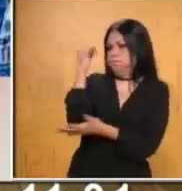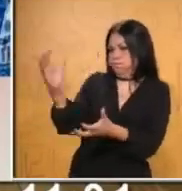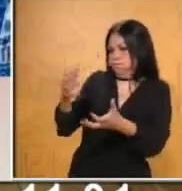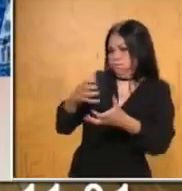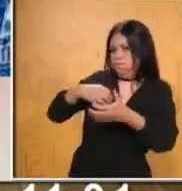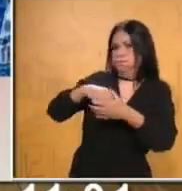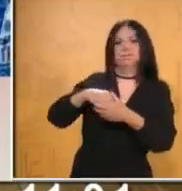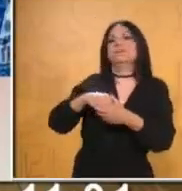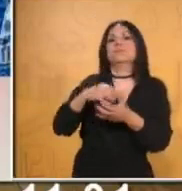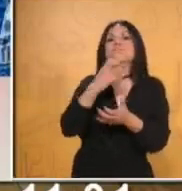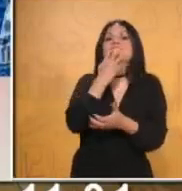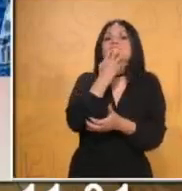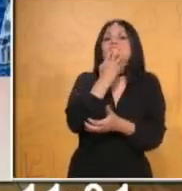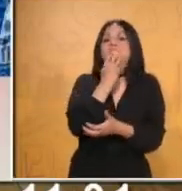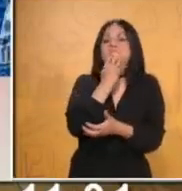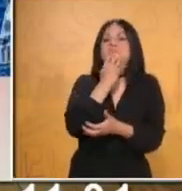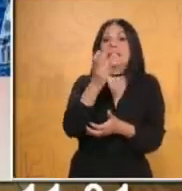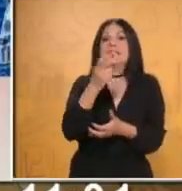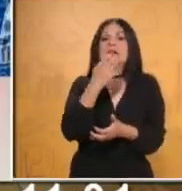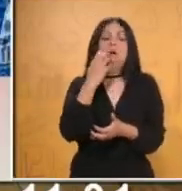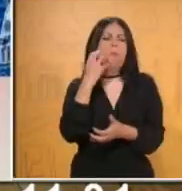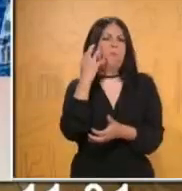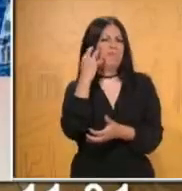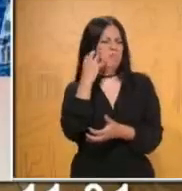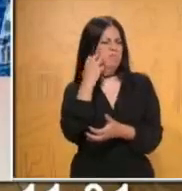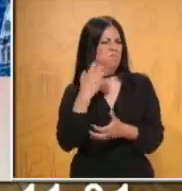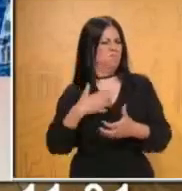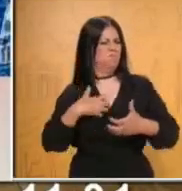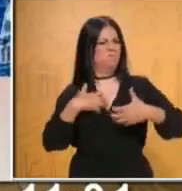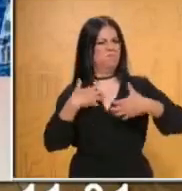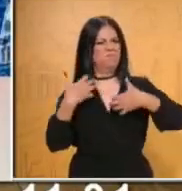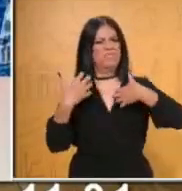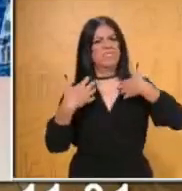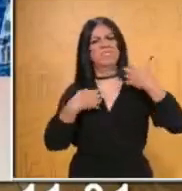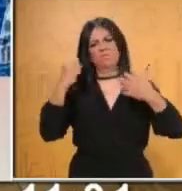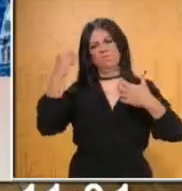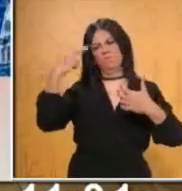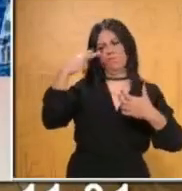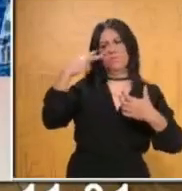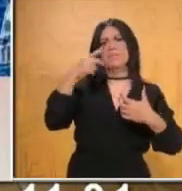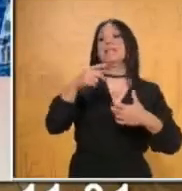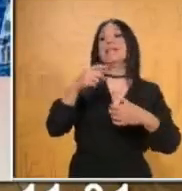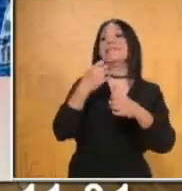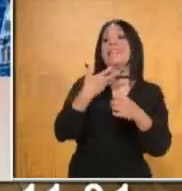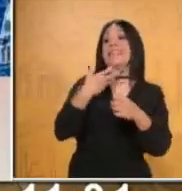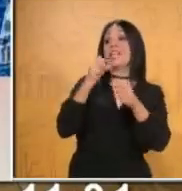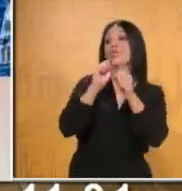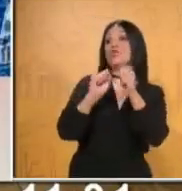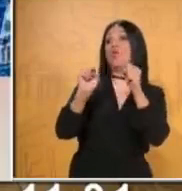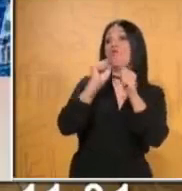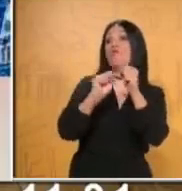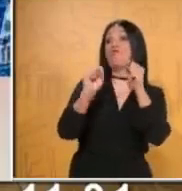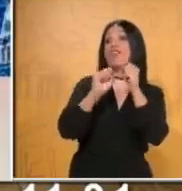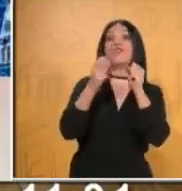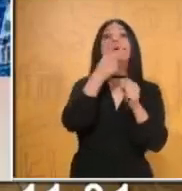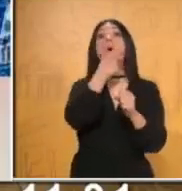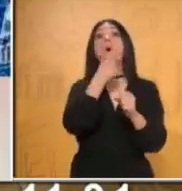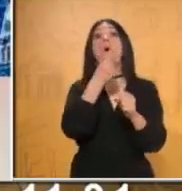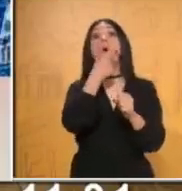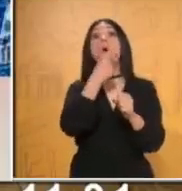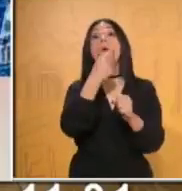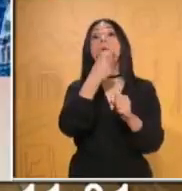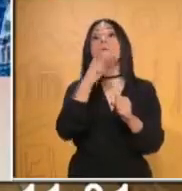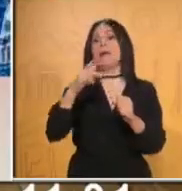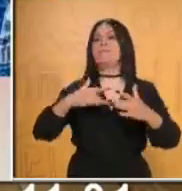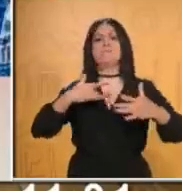y miserable. Este hombre tiene un sobrino llamado Fred. Él es muy alegre e invita a su tío a la cena